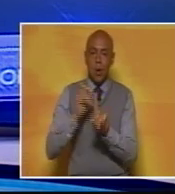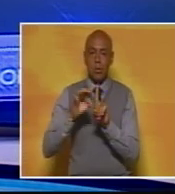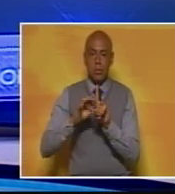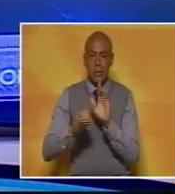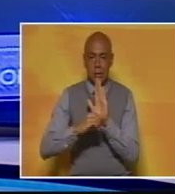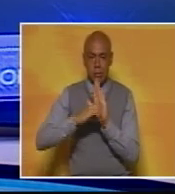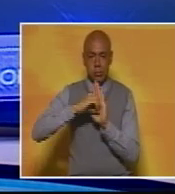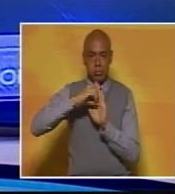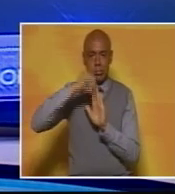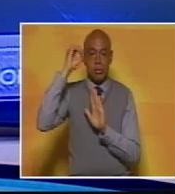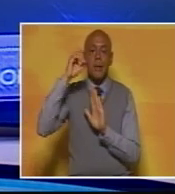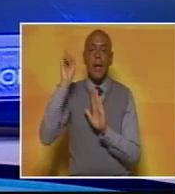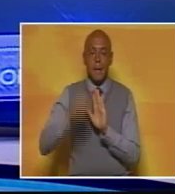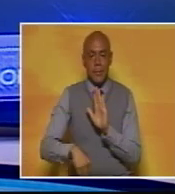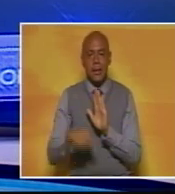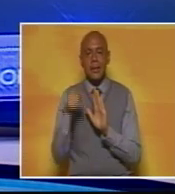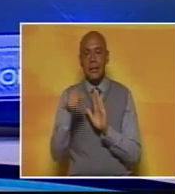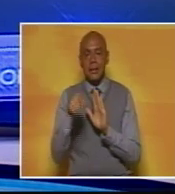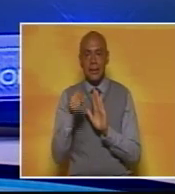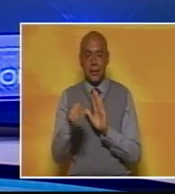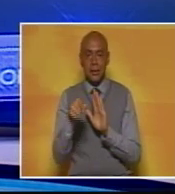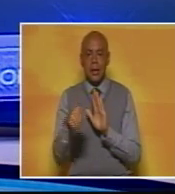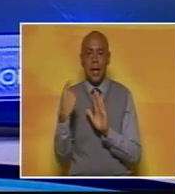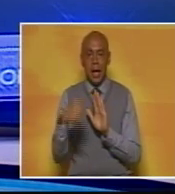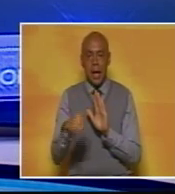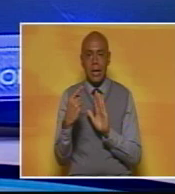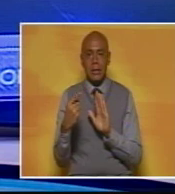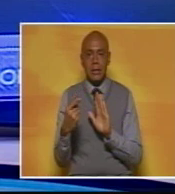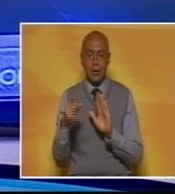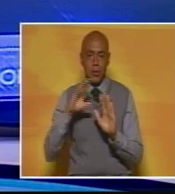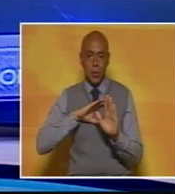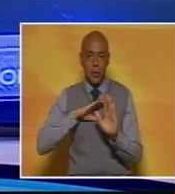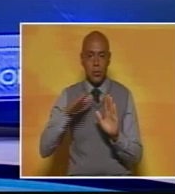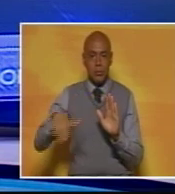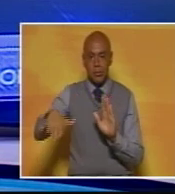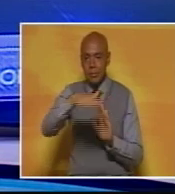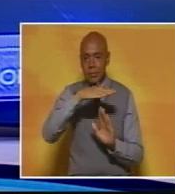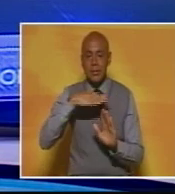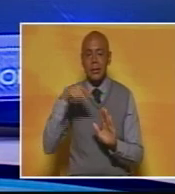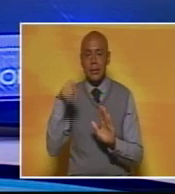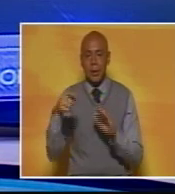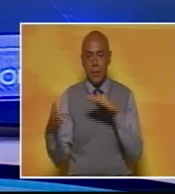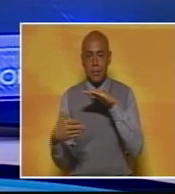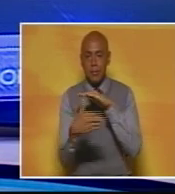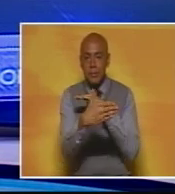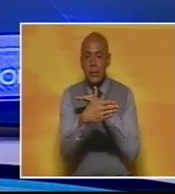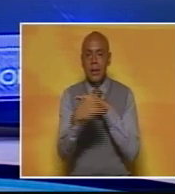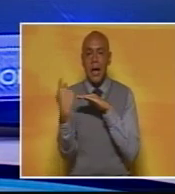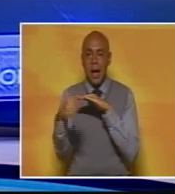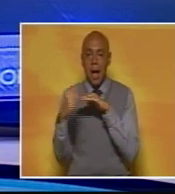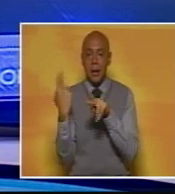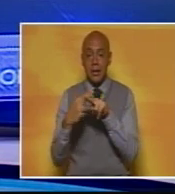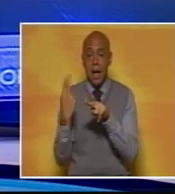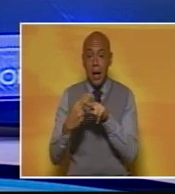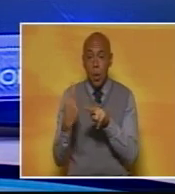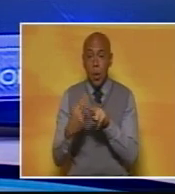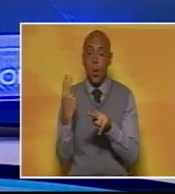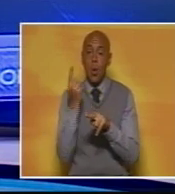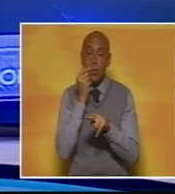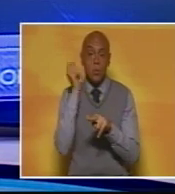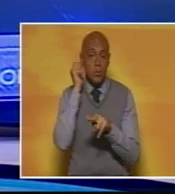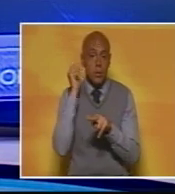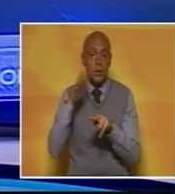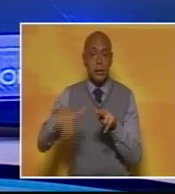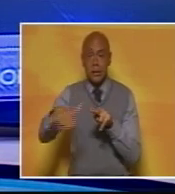cálidas sobrealimentan las tasas de producción de parte de la vida marina, poniendo en riesgo la supervivencia